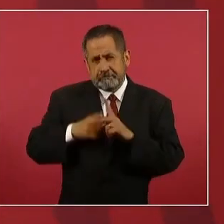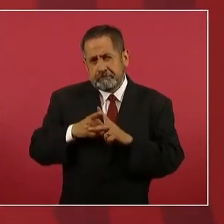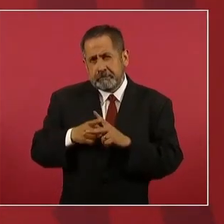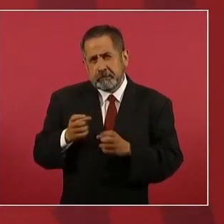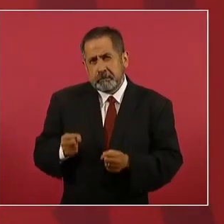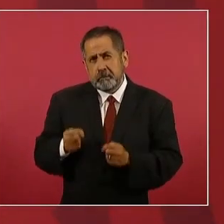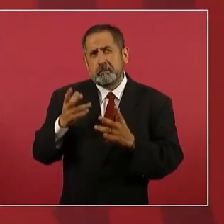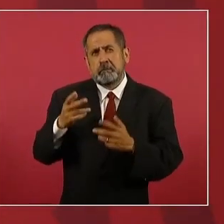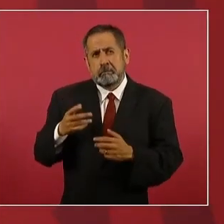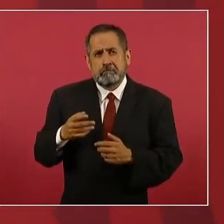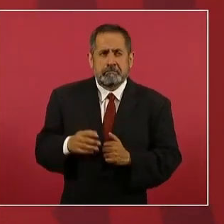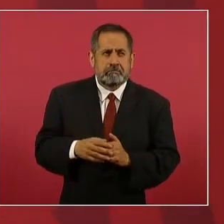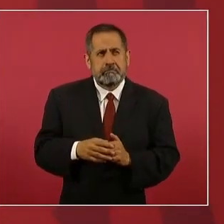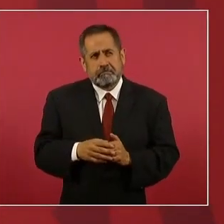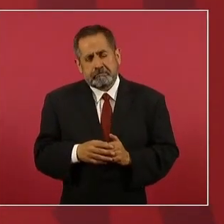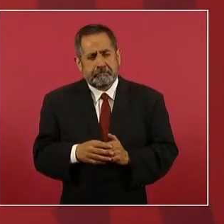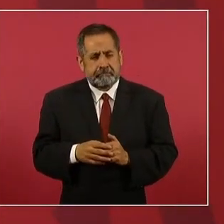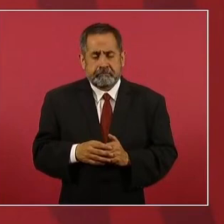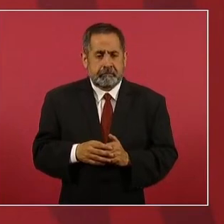pérdidas,